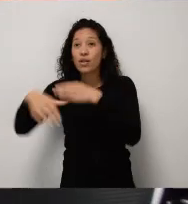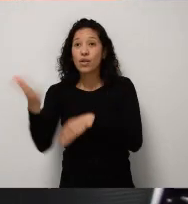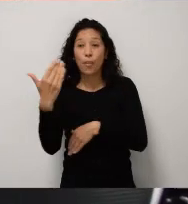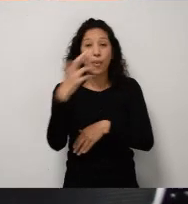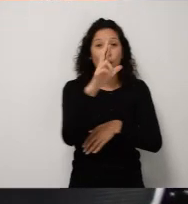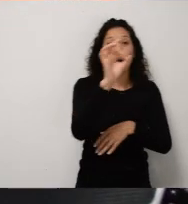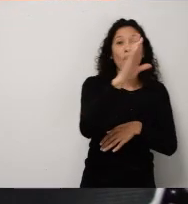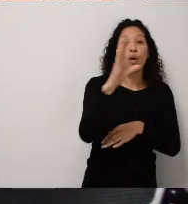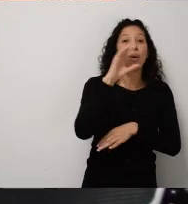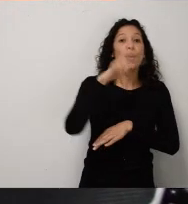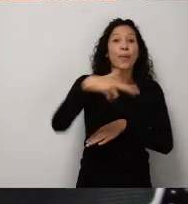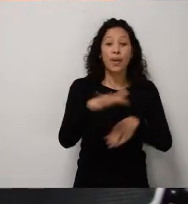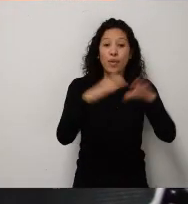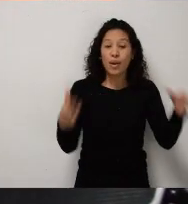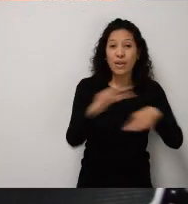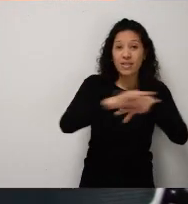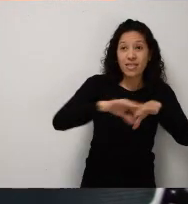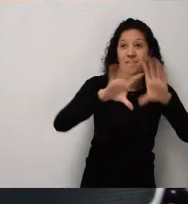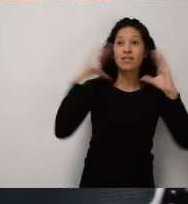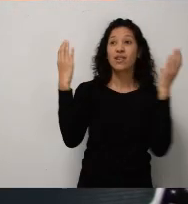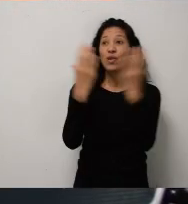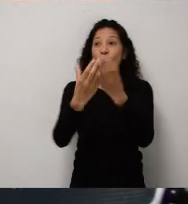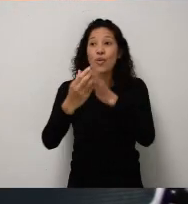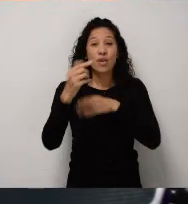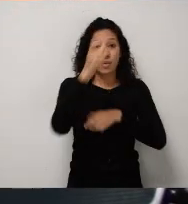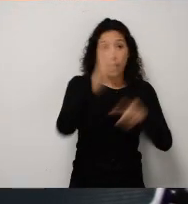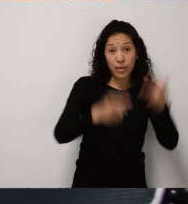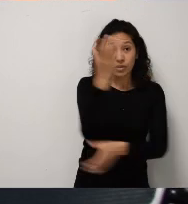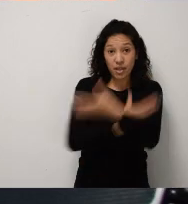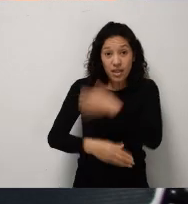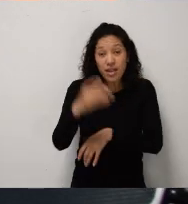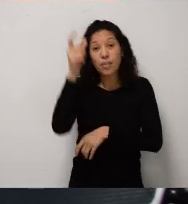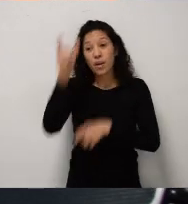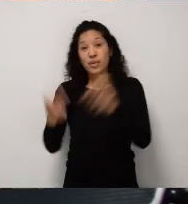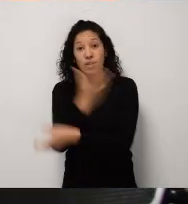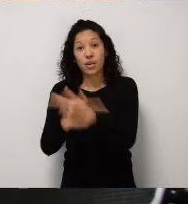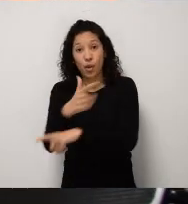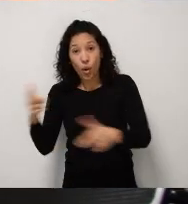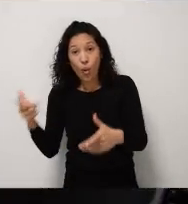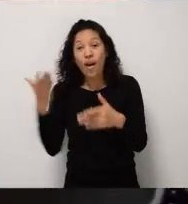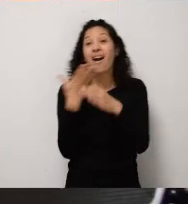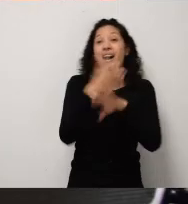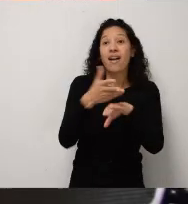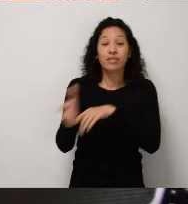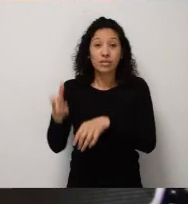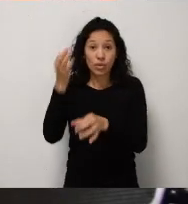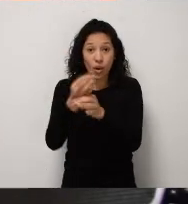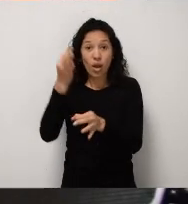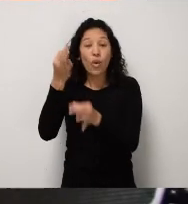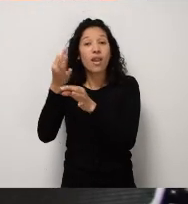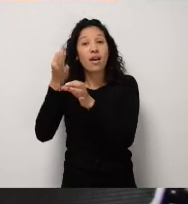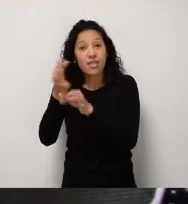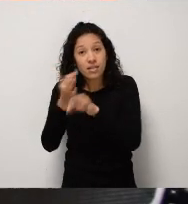Robina es una mesa con diseño universal que lo que permite es que es útil para todas las personas, tengan o no tengan discapacidad. Fue hecho con una escuela de